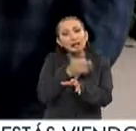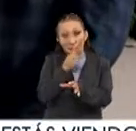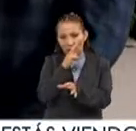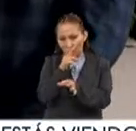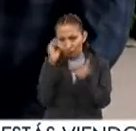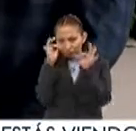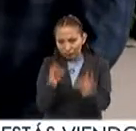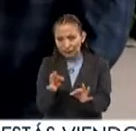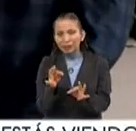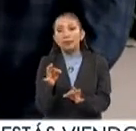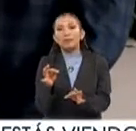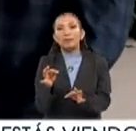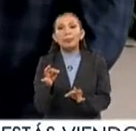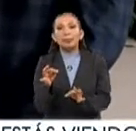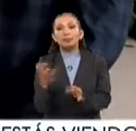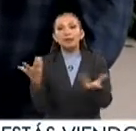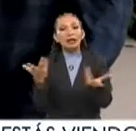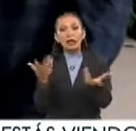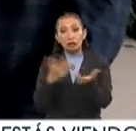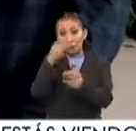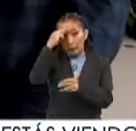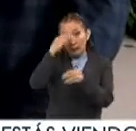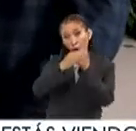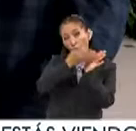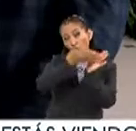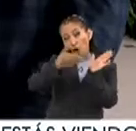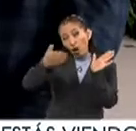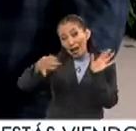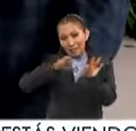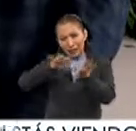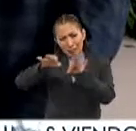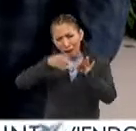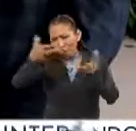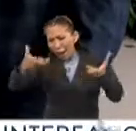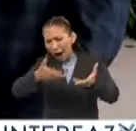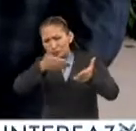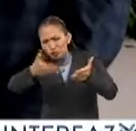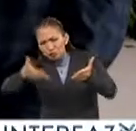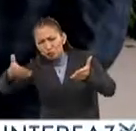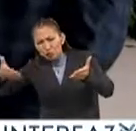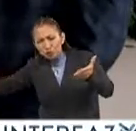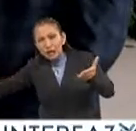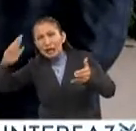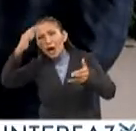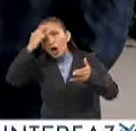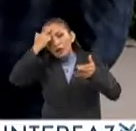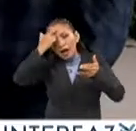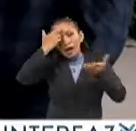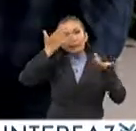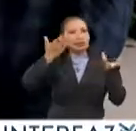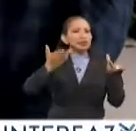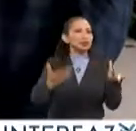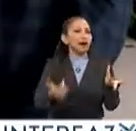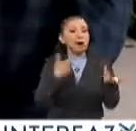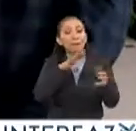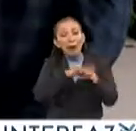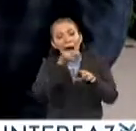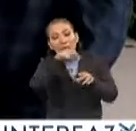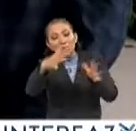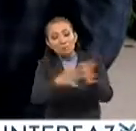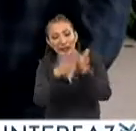manera, haciendo memoria de todo el trabajo que hemos hecho, recordando las